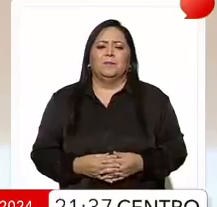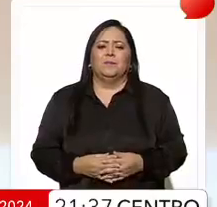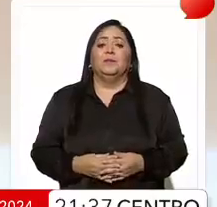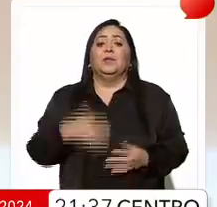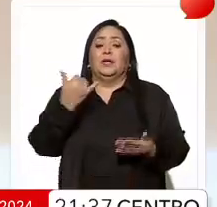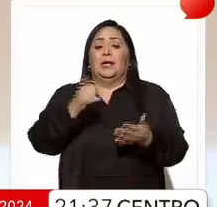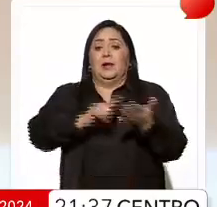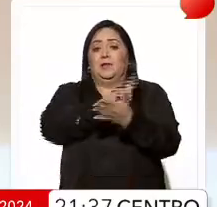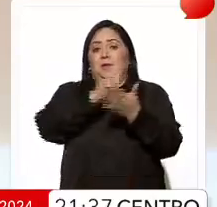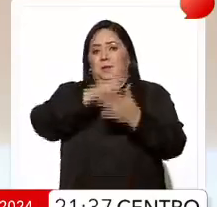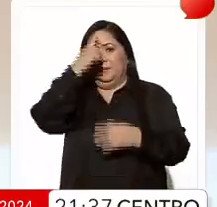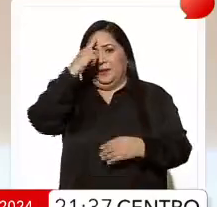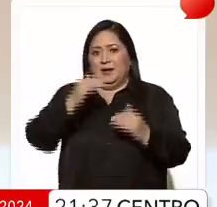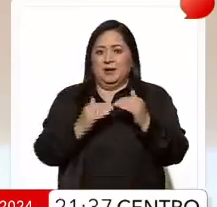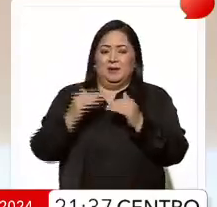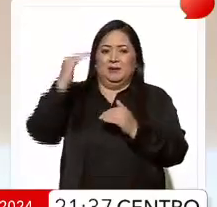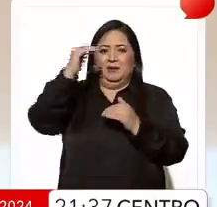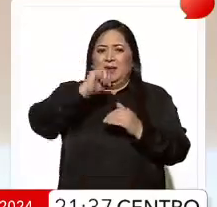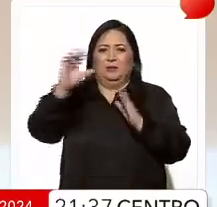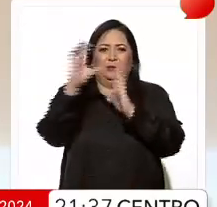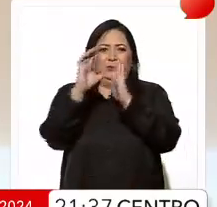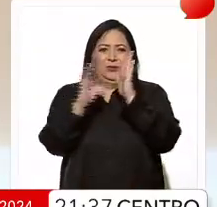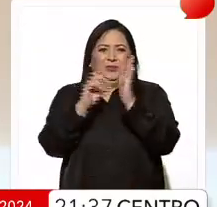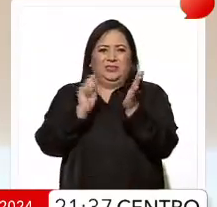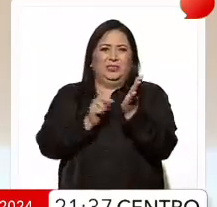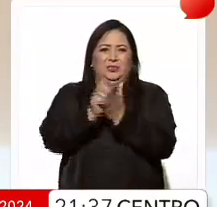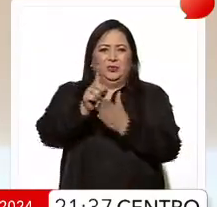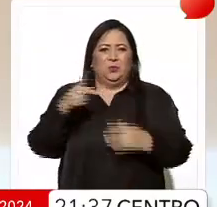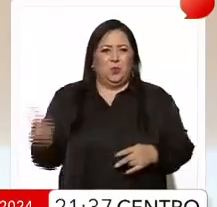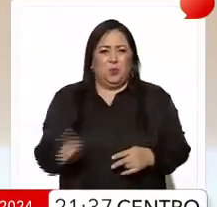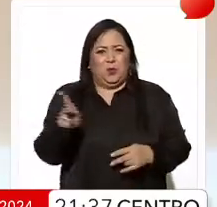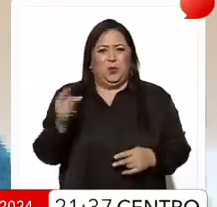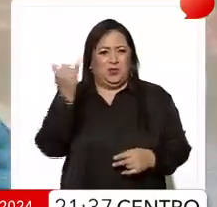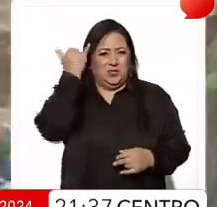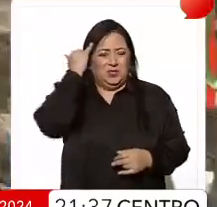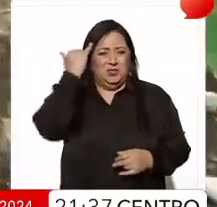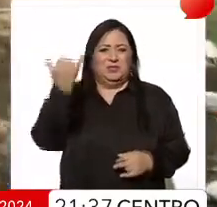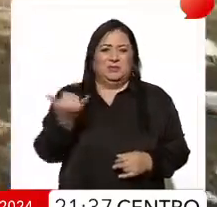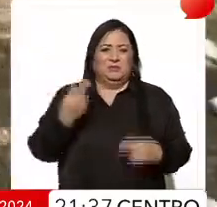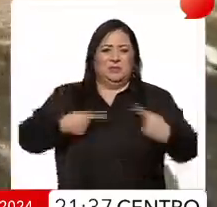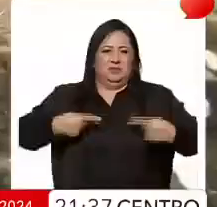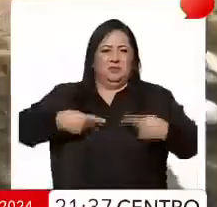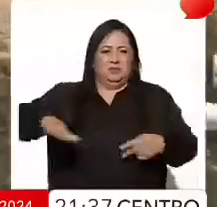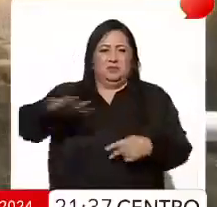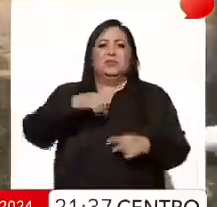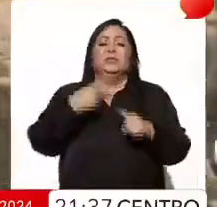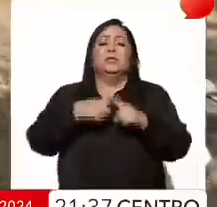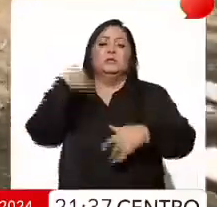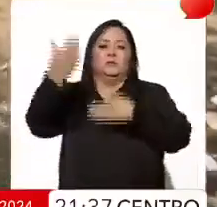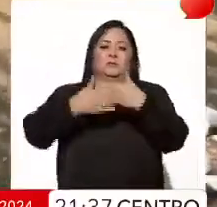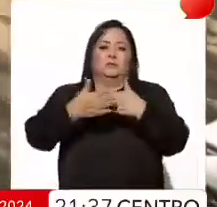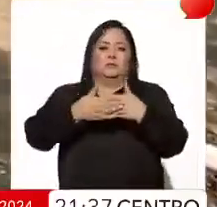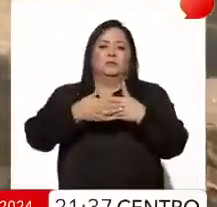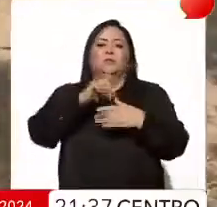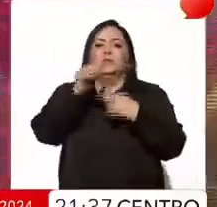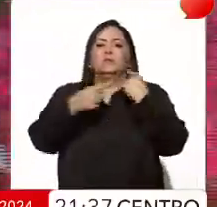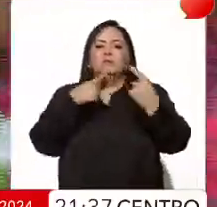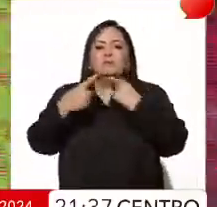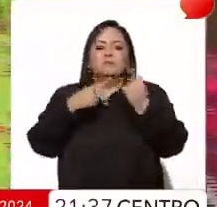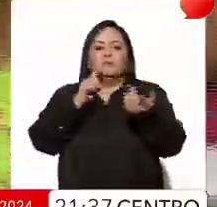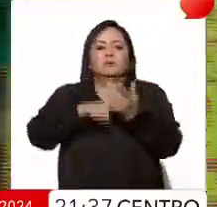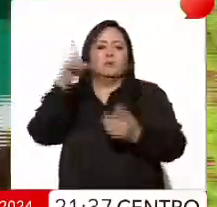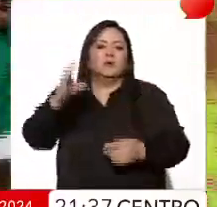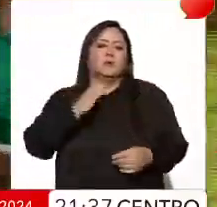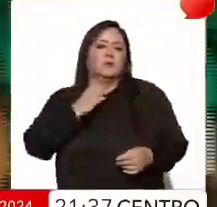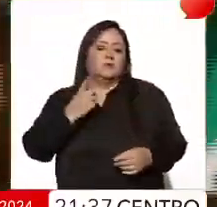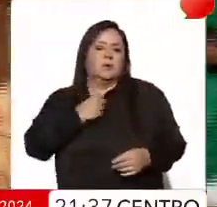en la reforma para Elevar a Rango constitucional los derechos de los pueblos indígenas y afromexicanos será la próxima en discutirse